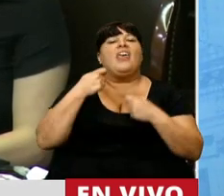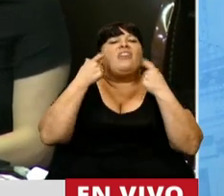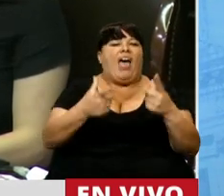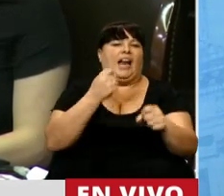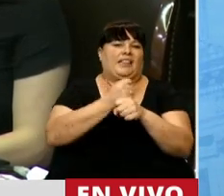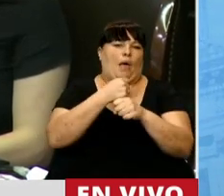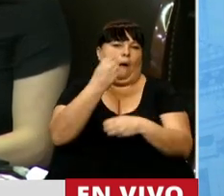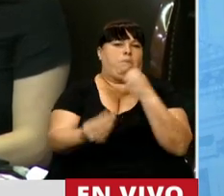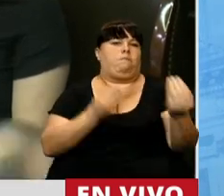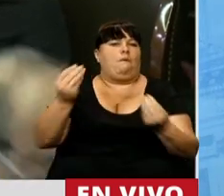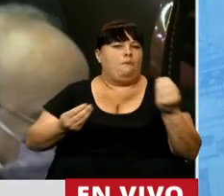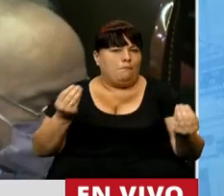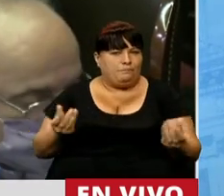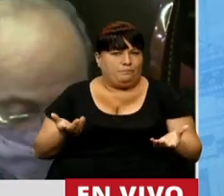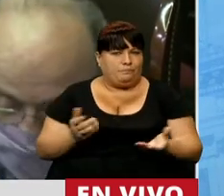crear trabajo.